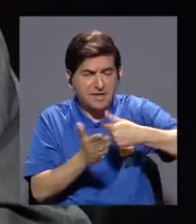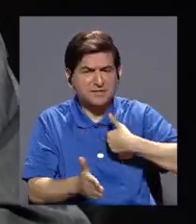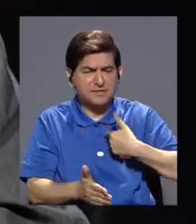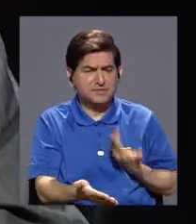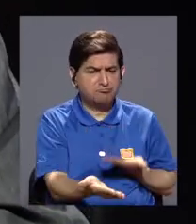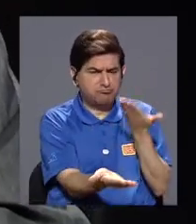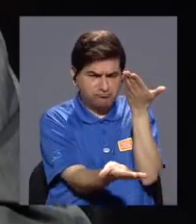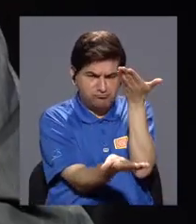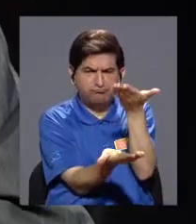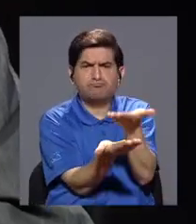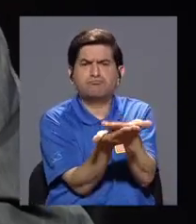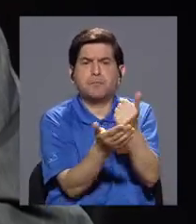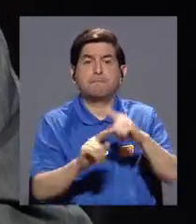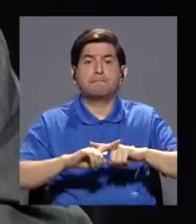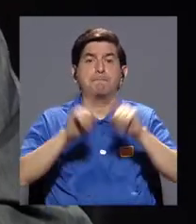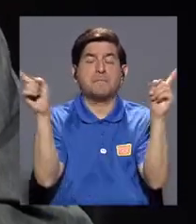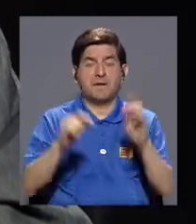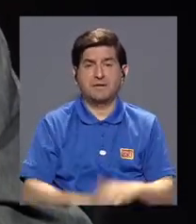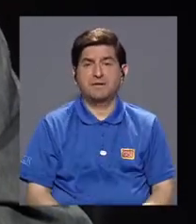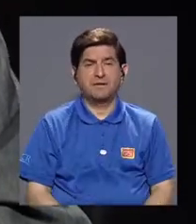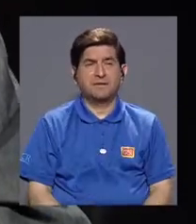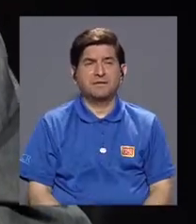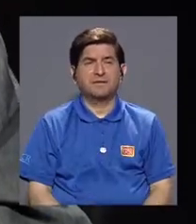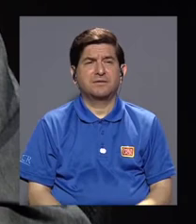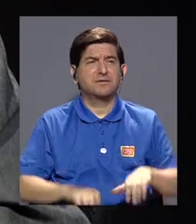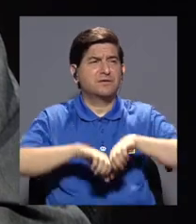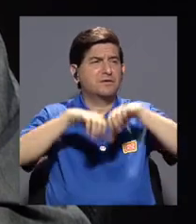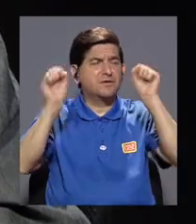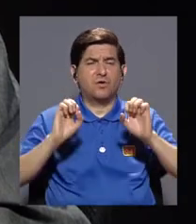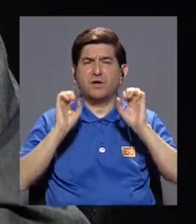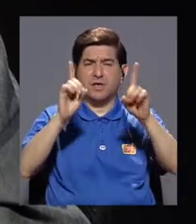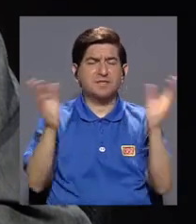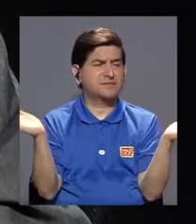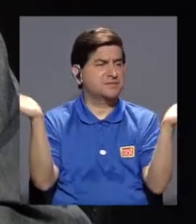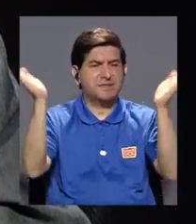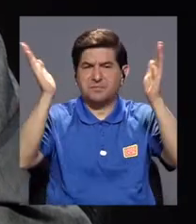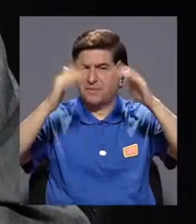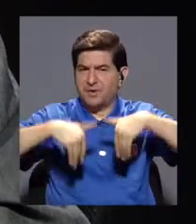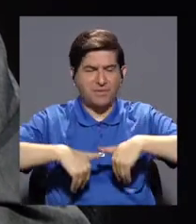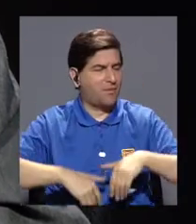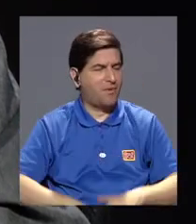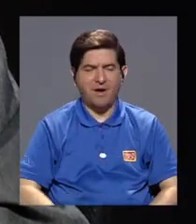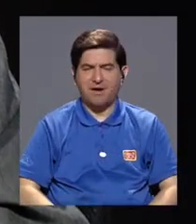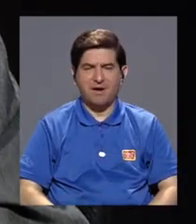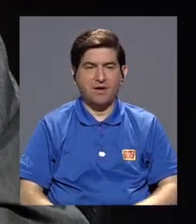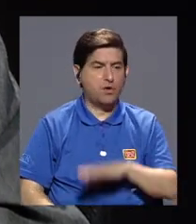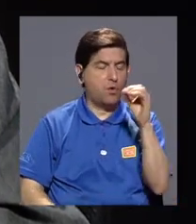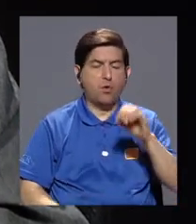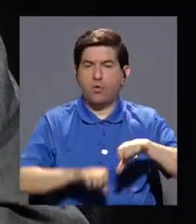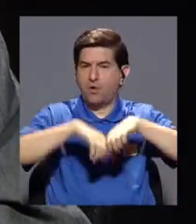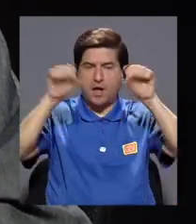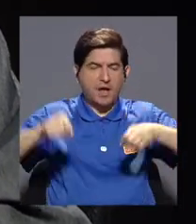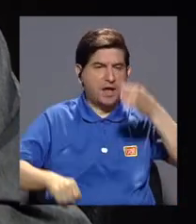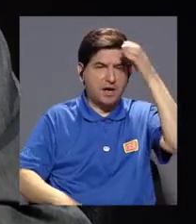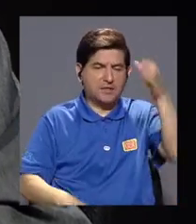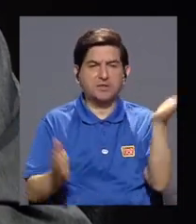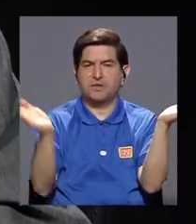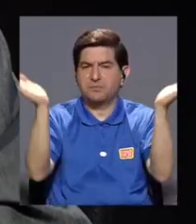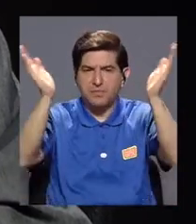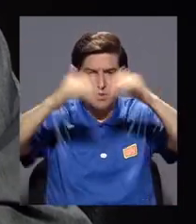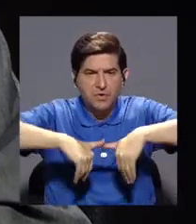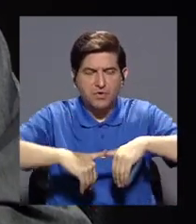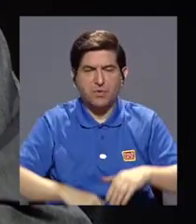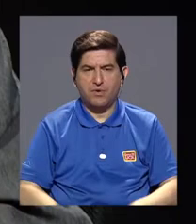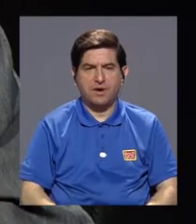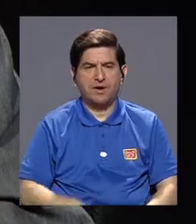yo he planteado, pero no hay en el sistema educativo, no hay en el sistema cultural